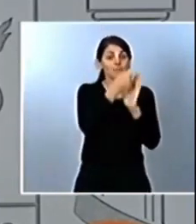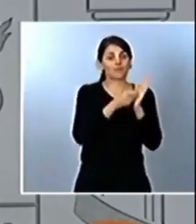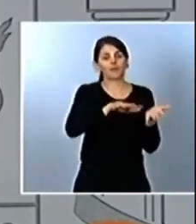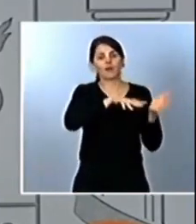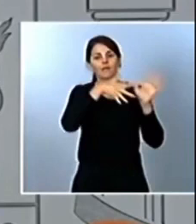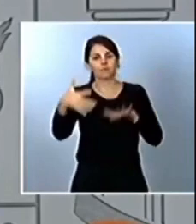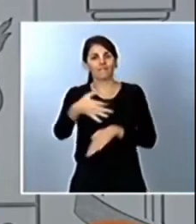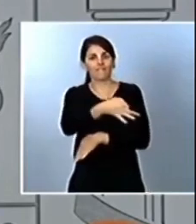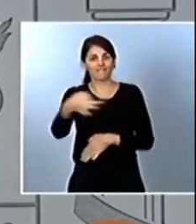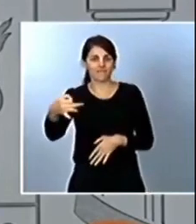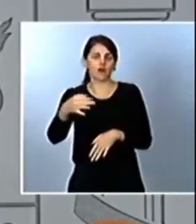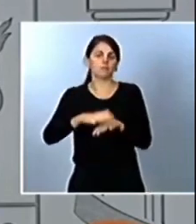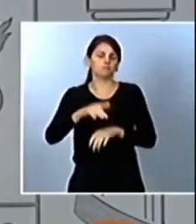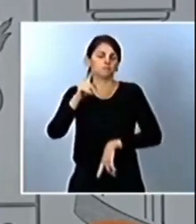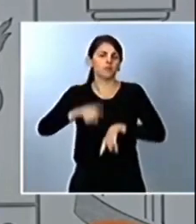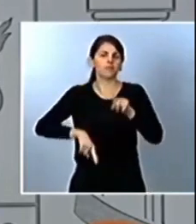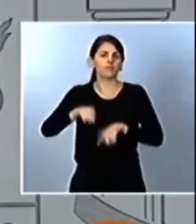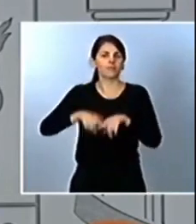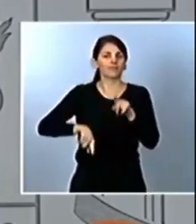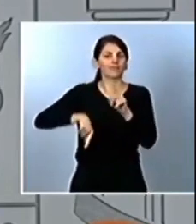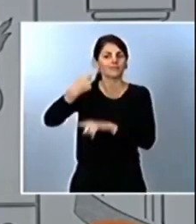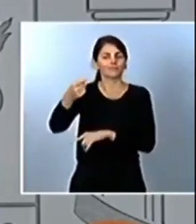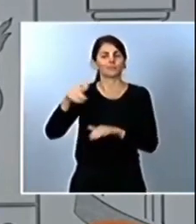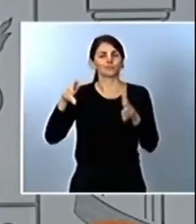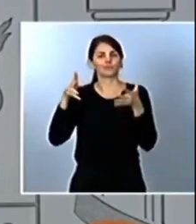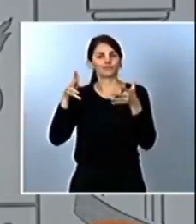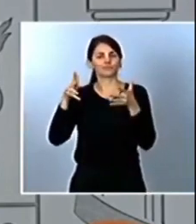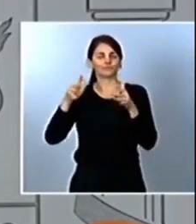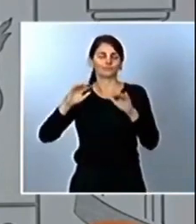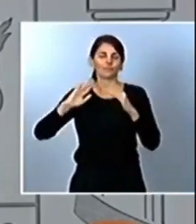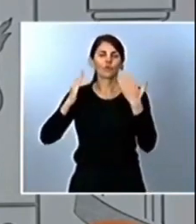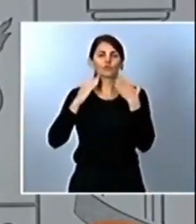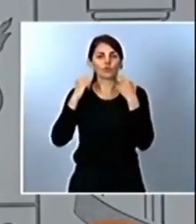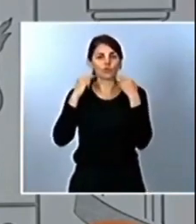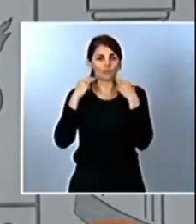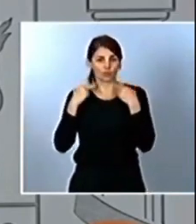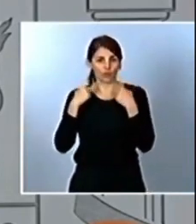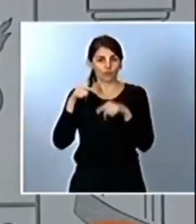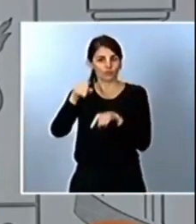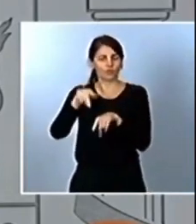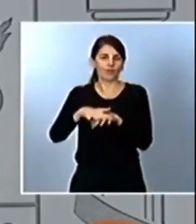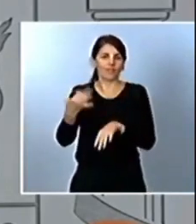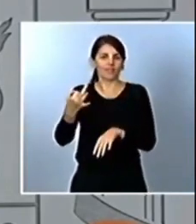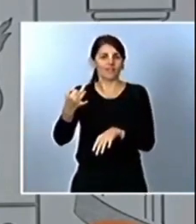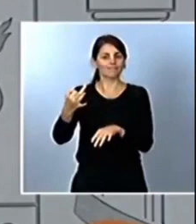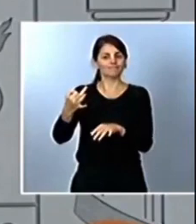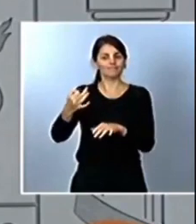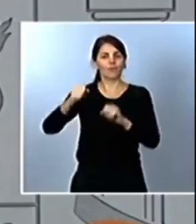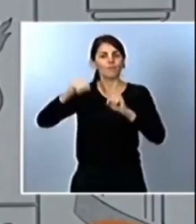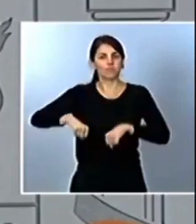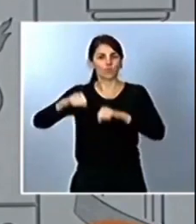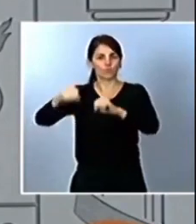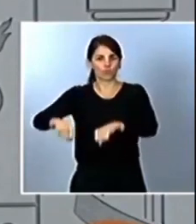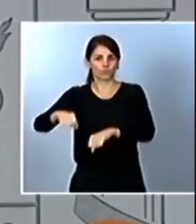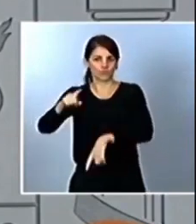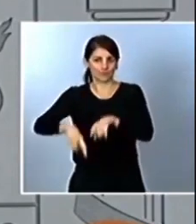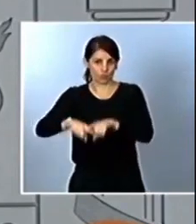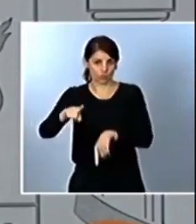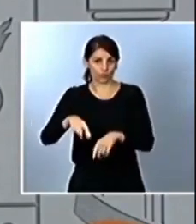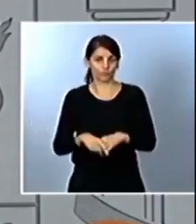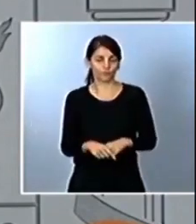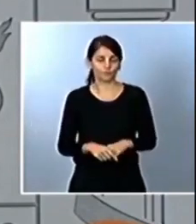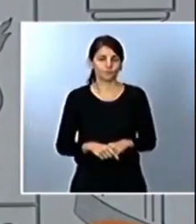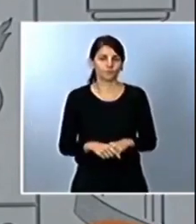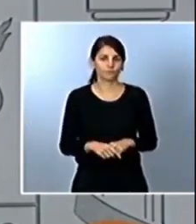pueda tener una menor contundencia en cuanto a las medidas de privación de derechos fundamentales. Y en relación